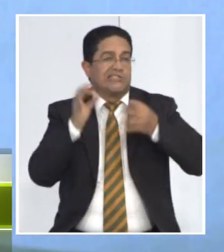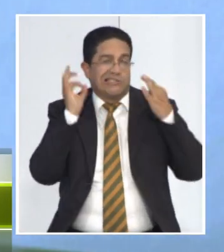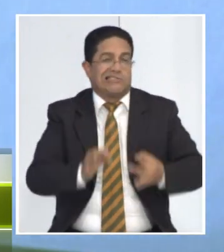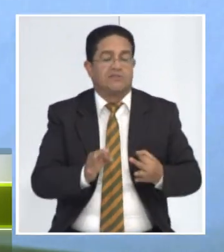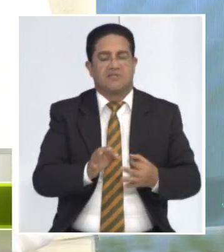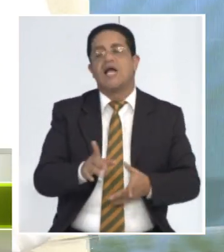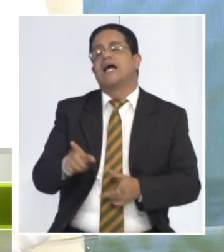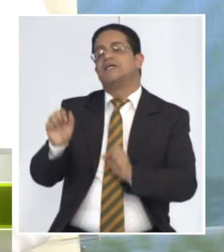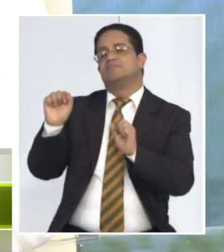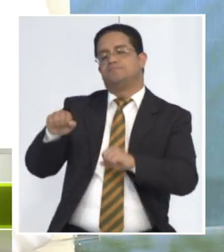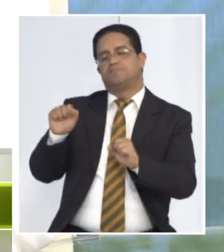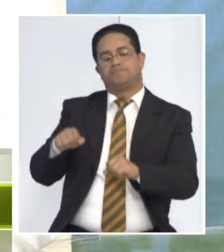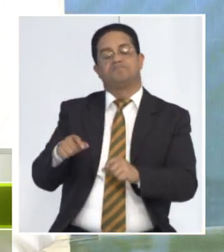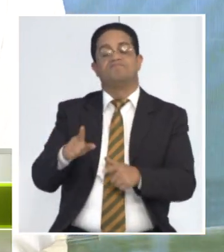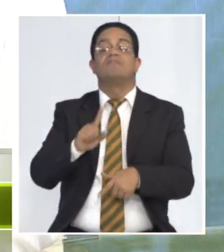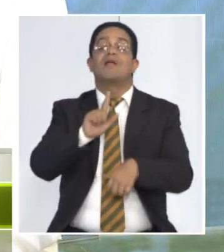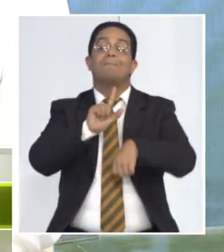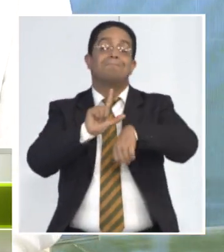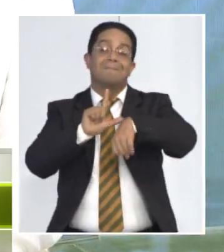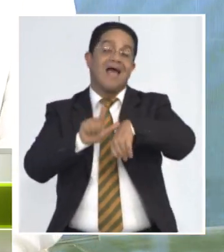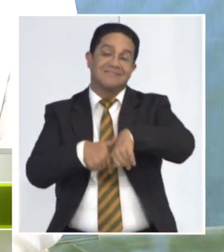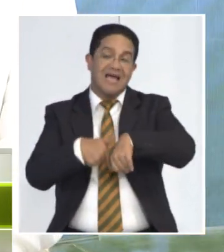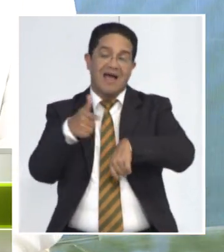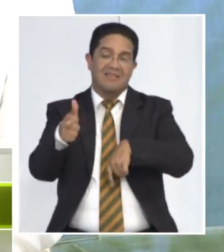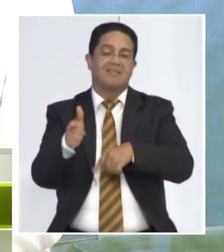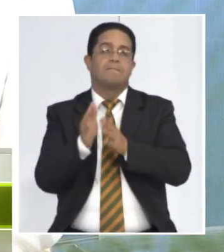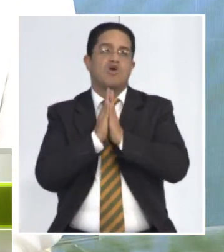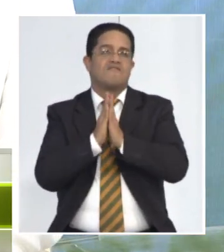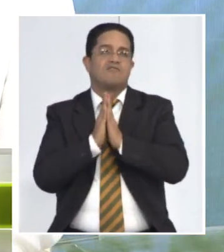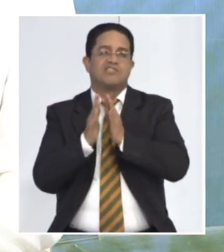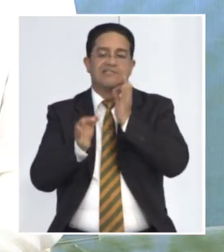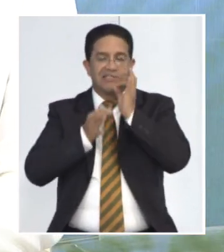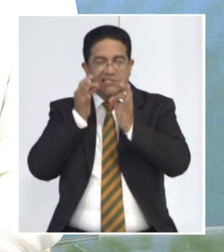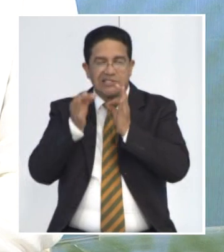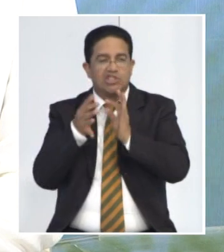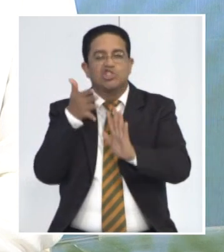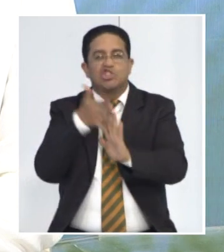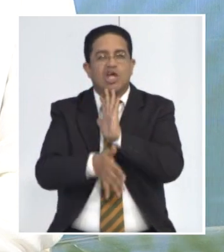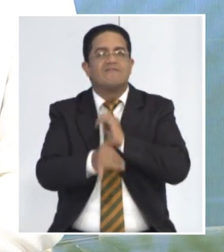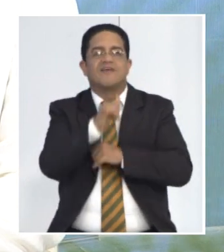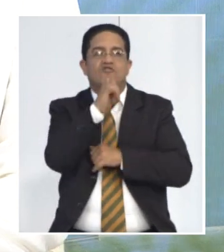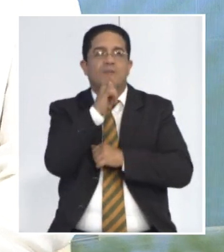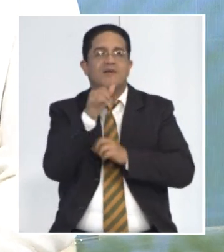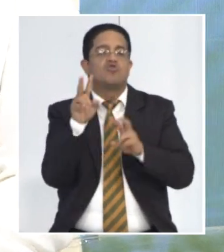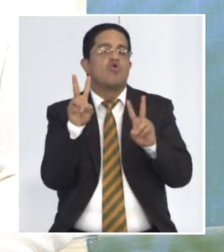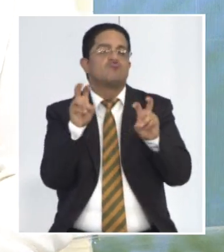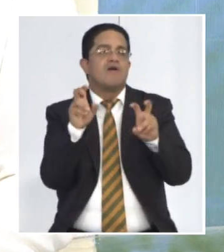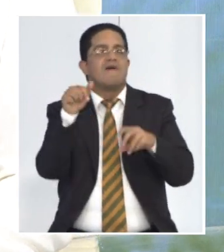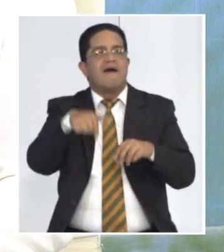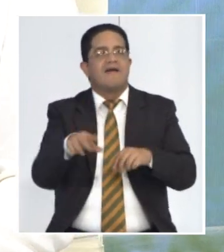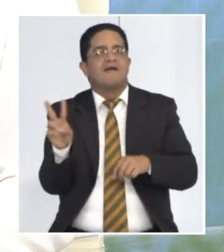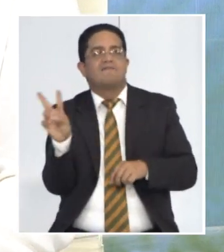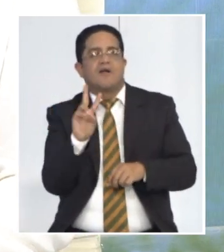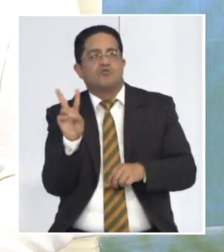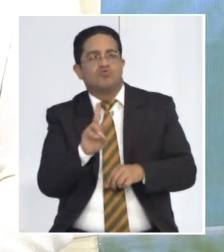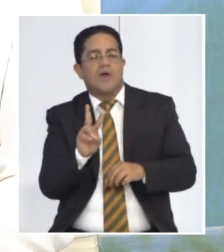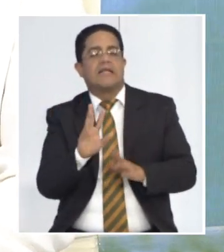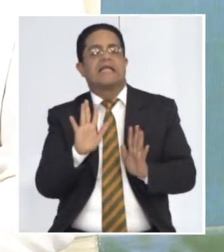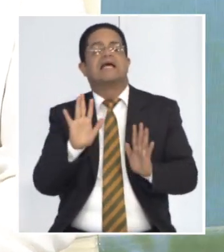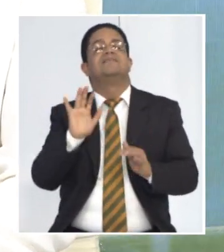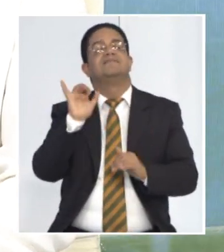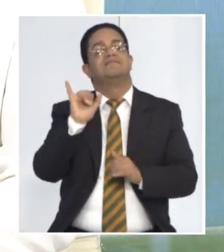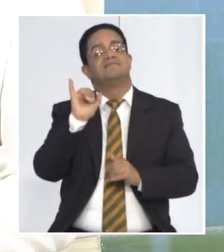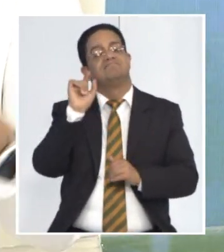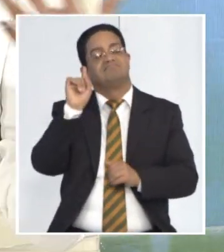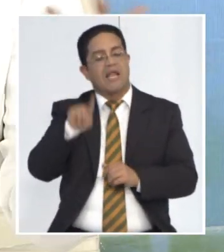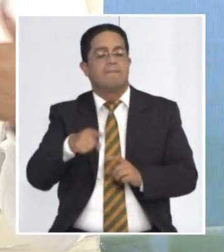supuesto, doctor. Vamos a hablar en la próxima parte sobre las actualizaciones que siguen estando en nuestro país y que además se dan